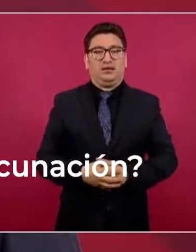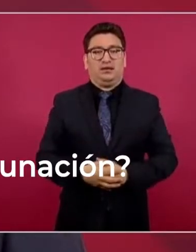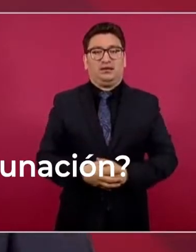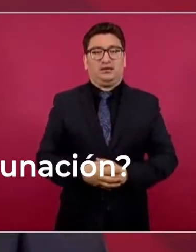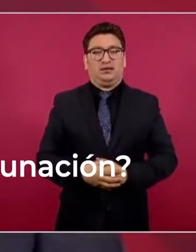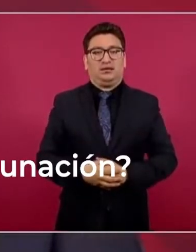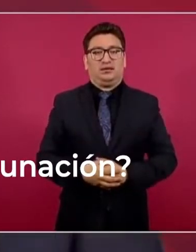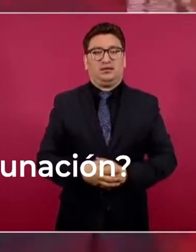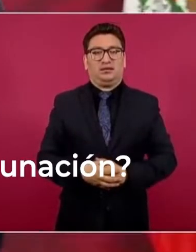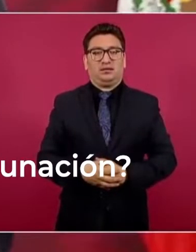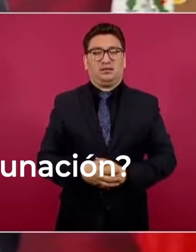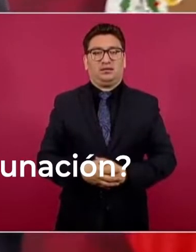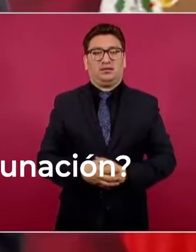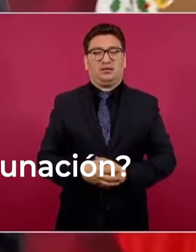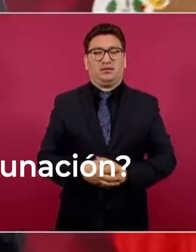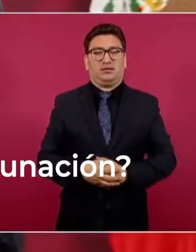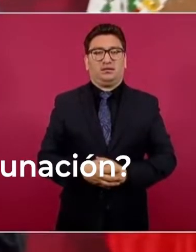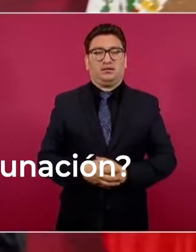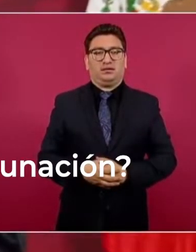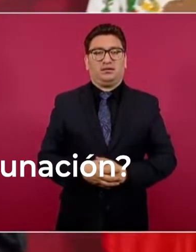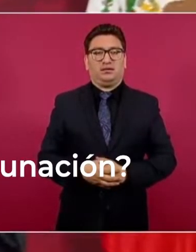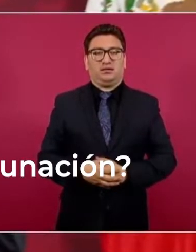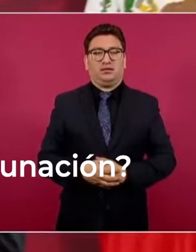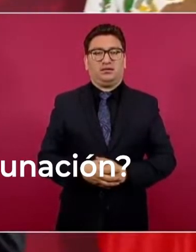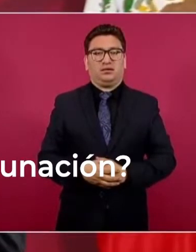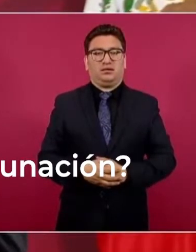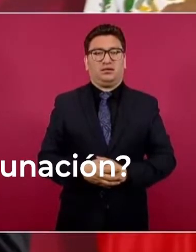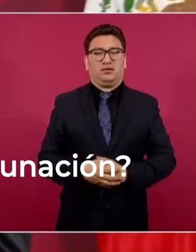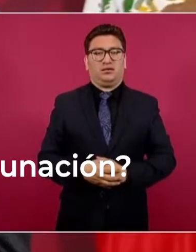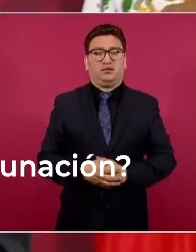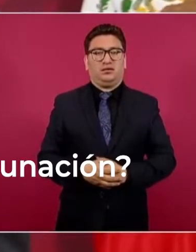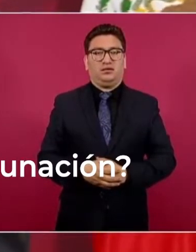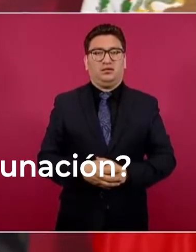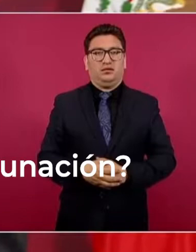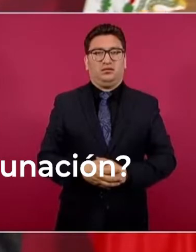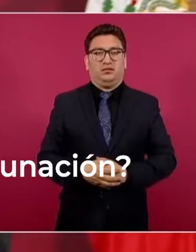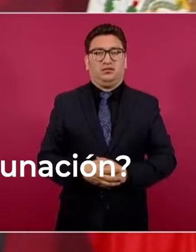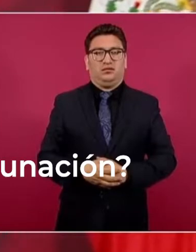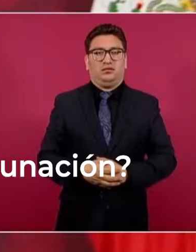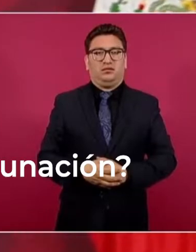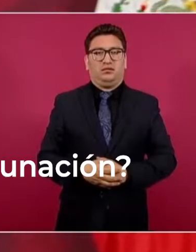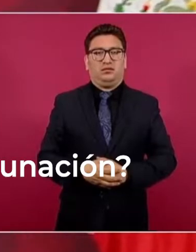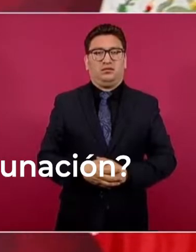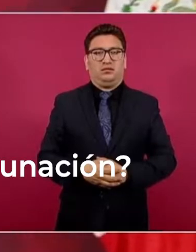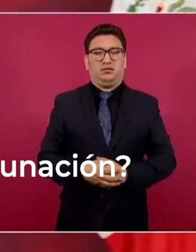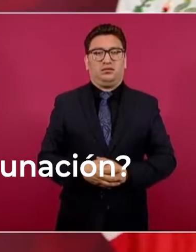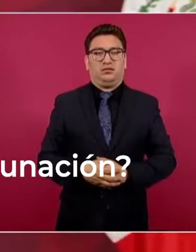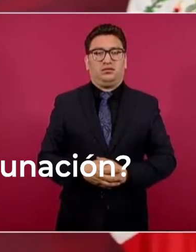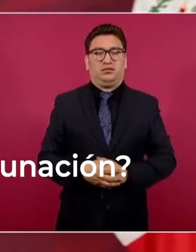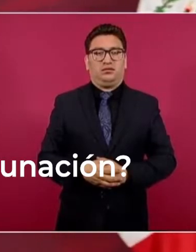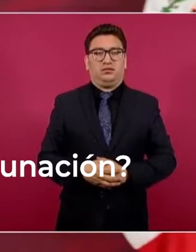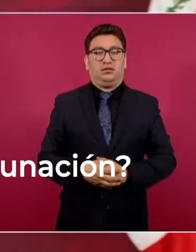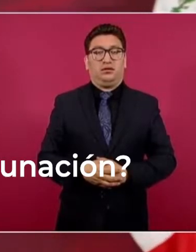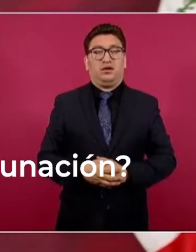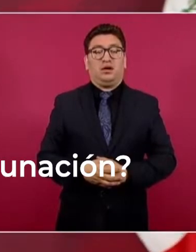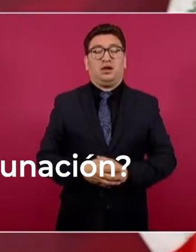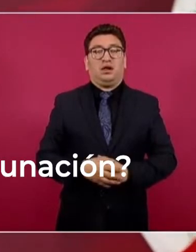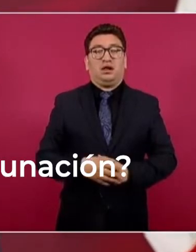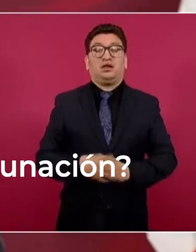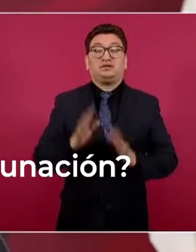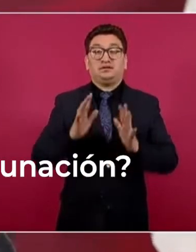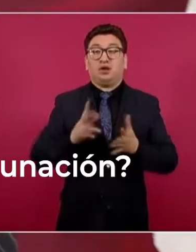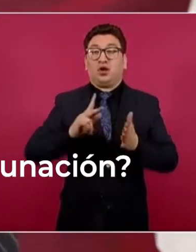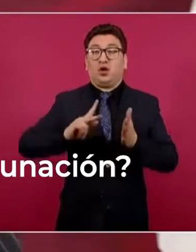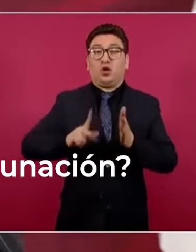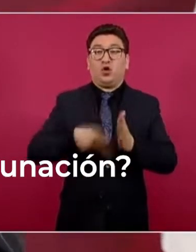Durante la conferencia matutina llevada a cabo en el Palacio Nacional, Andrés Manuel López Obrador señaló que a finales de abril concluirá en México el Plan Nacional de Vacunación contra